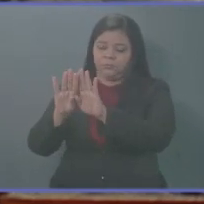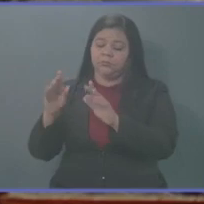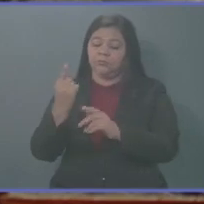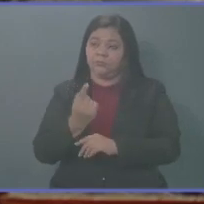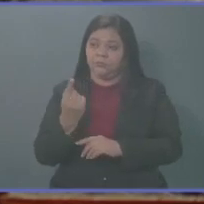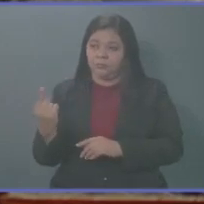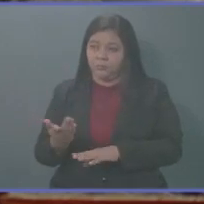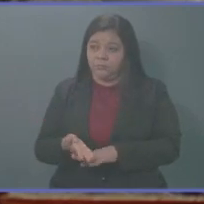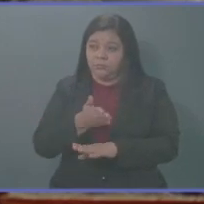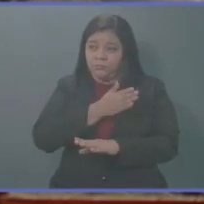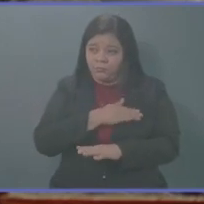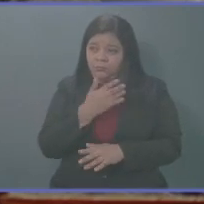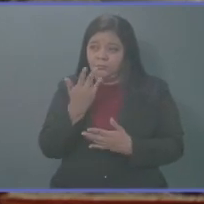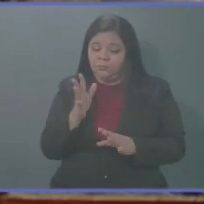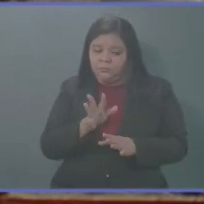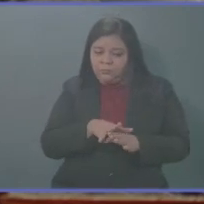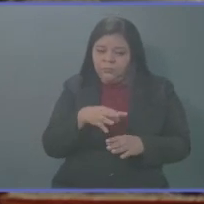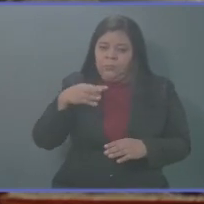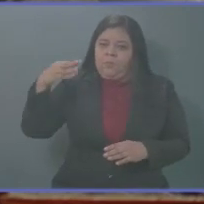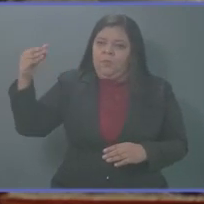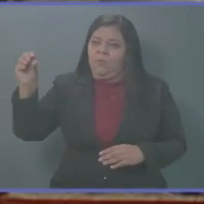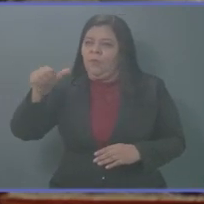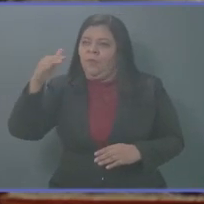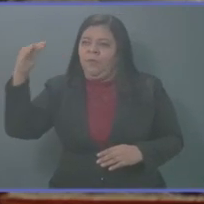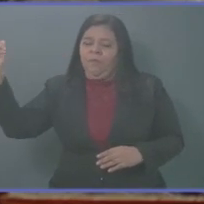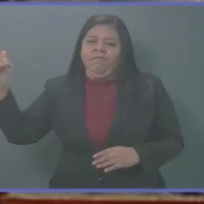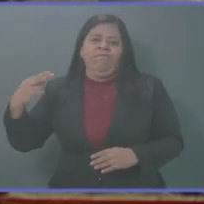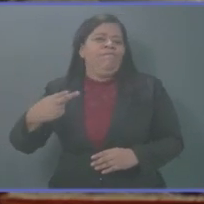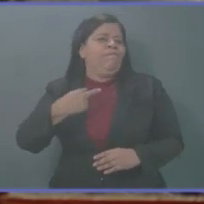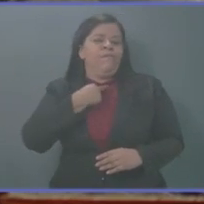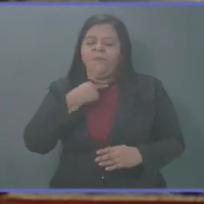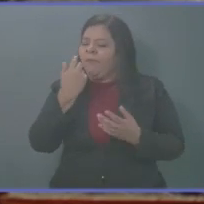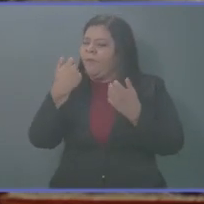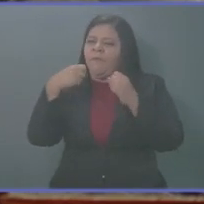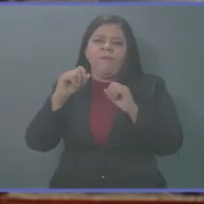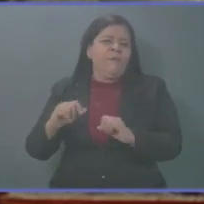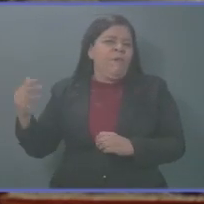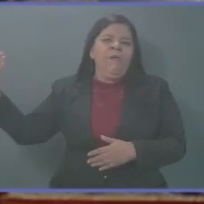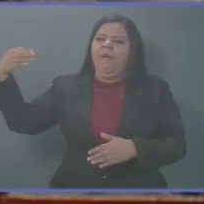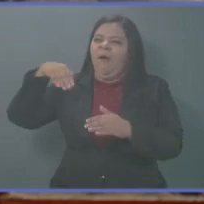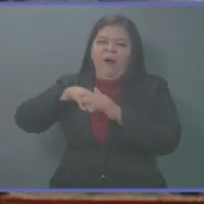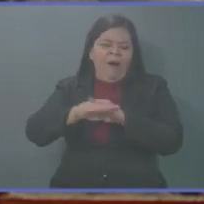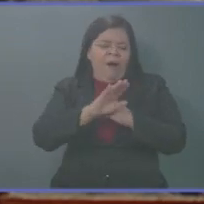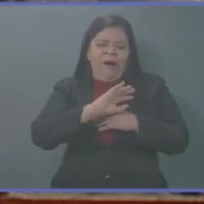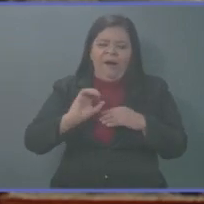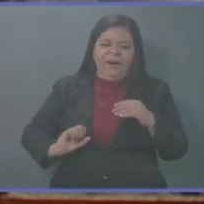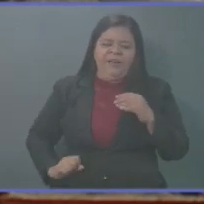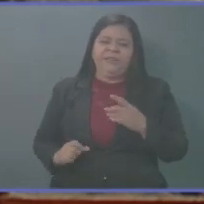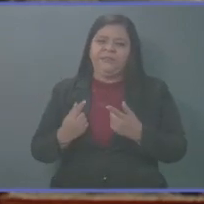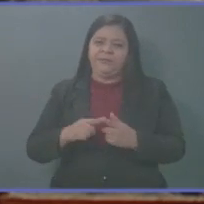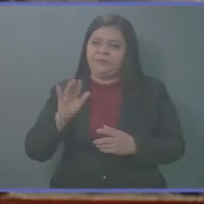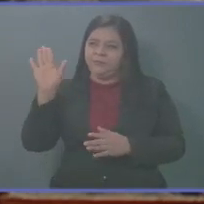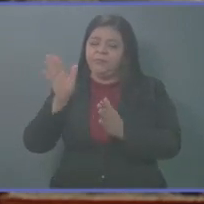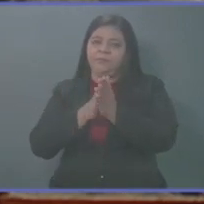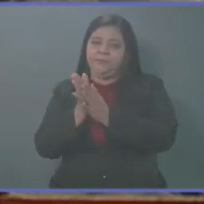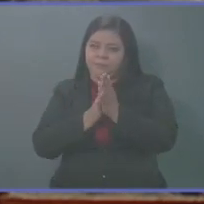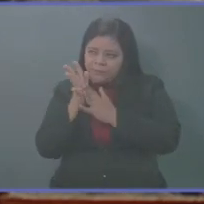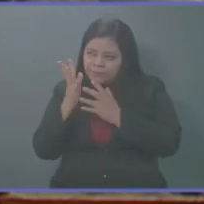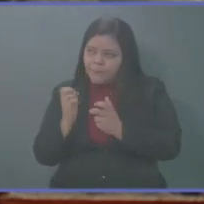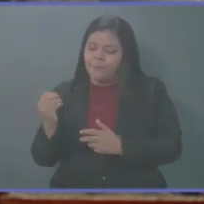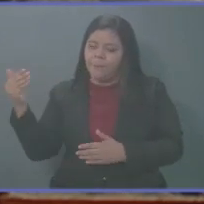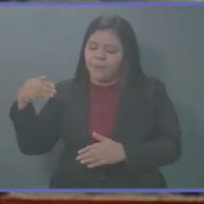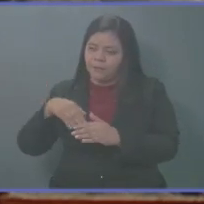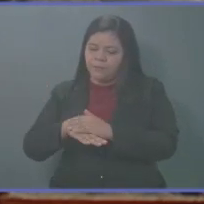que habían salido del país temporalmente no pudieron ingresar, quedando fuera del mismo, a pesar de su deseo de querer regresar y